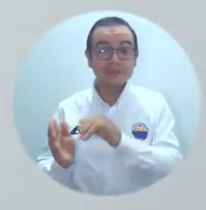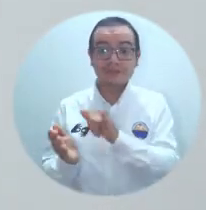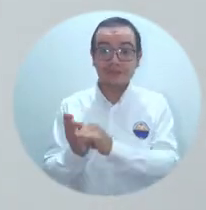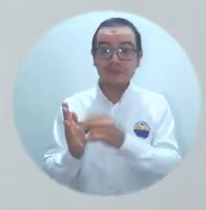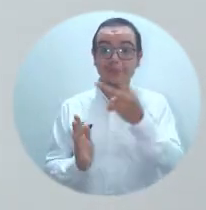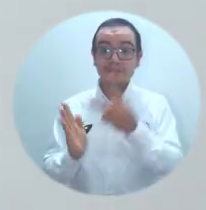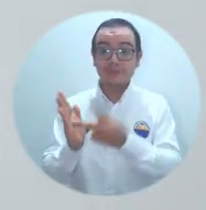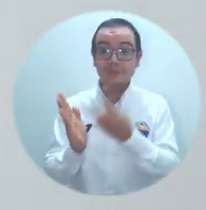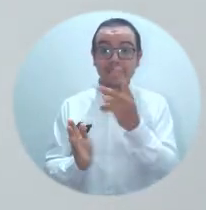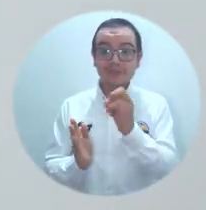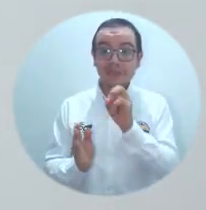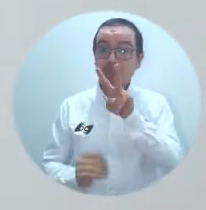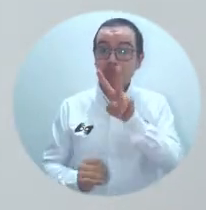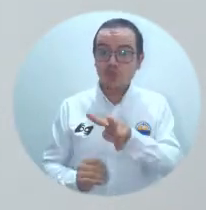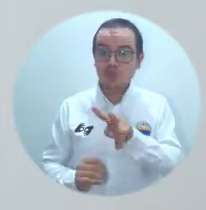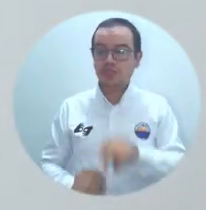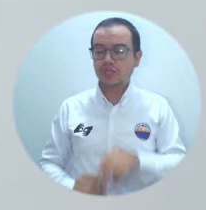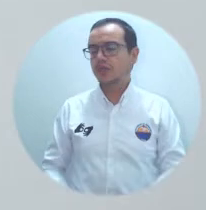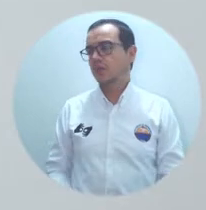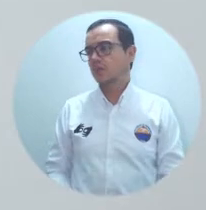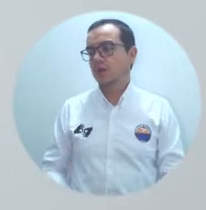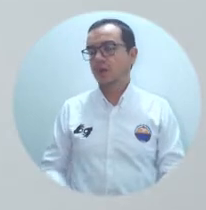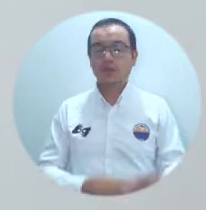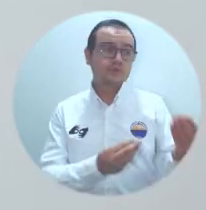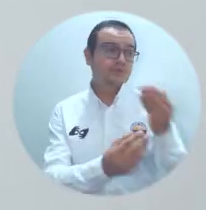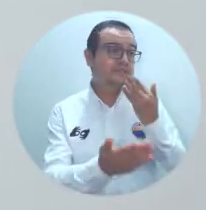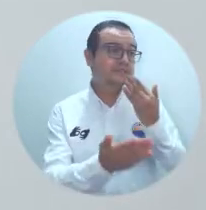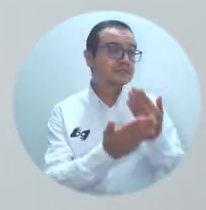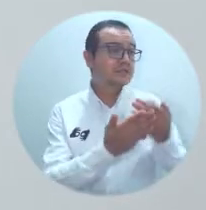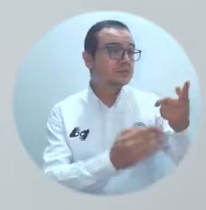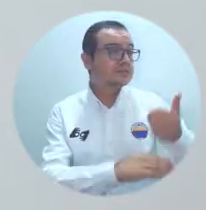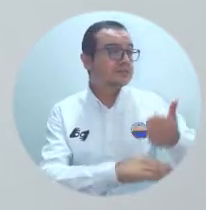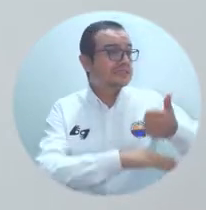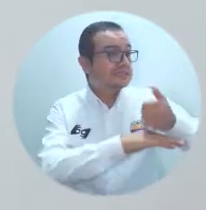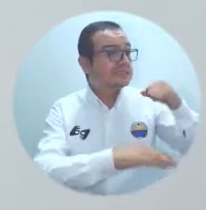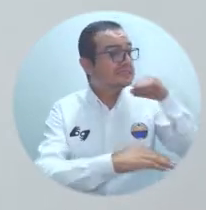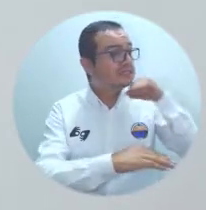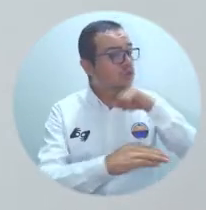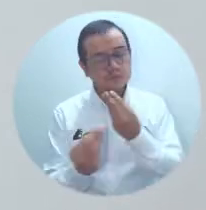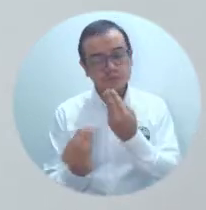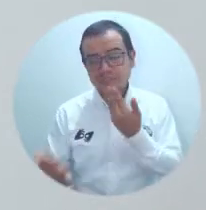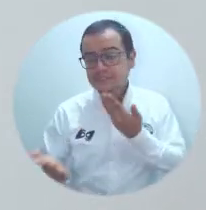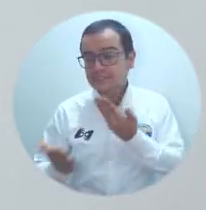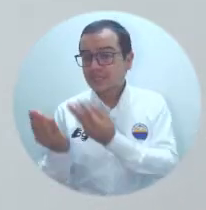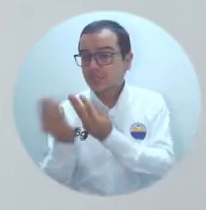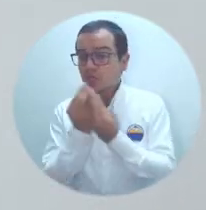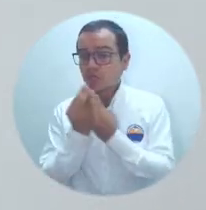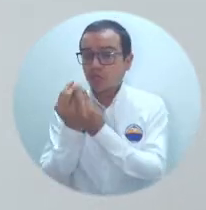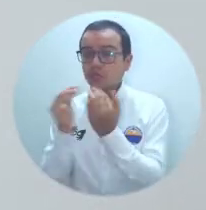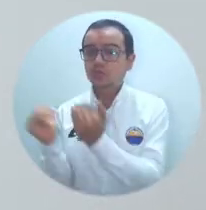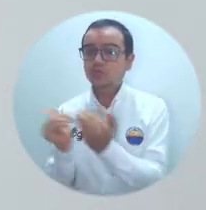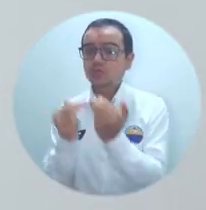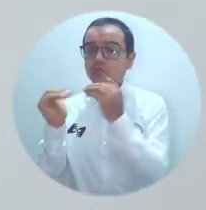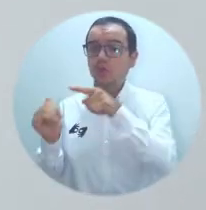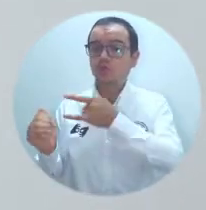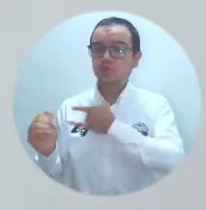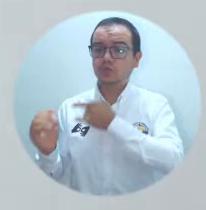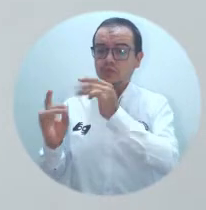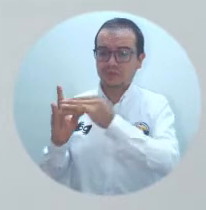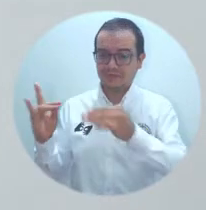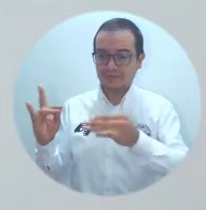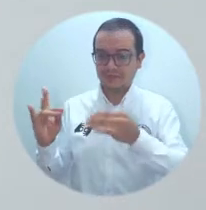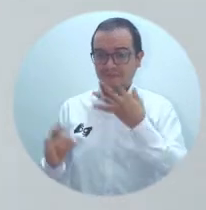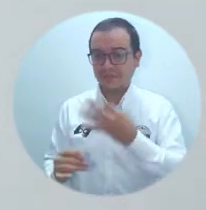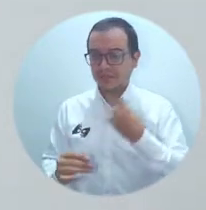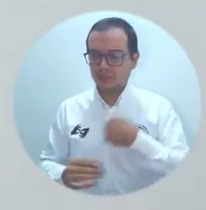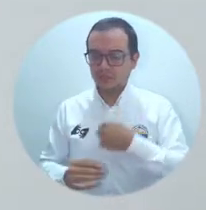matrícula para el segundo periodo del 2020. Muchas gracias, señor rector, muchas gracias Consejo Superior de la